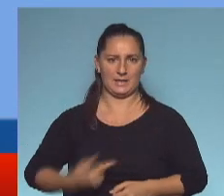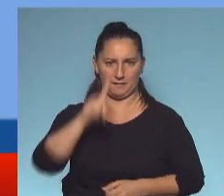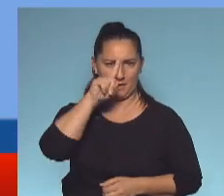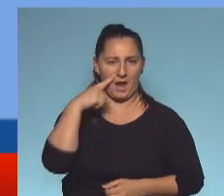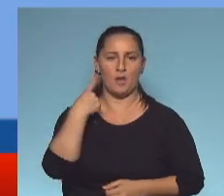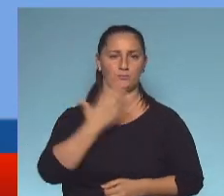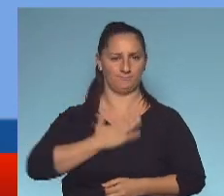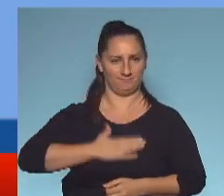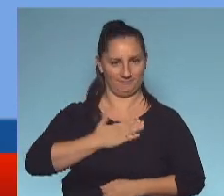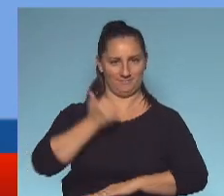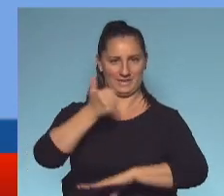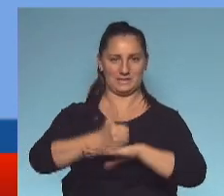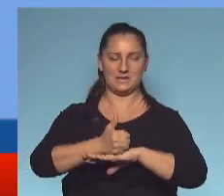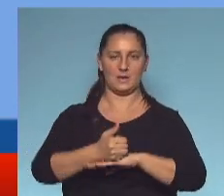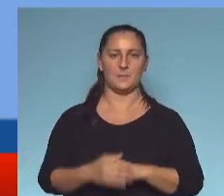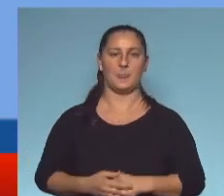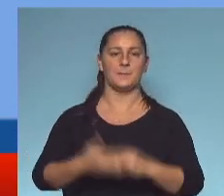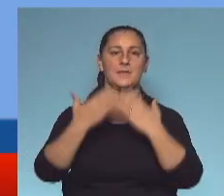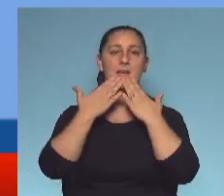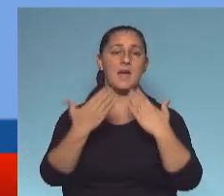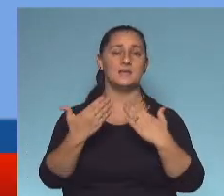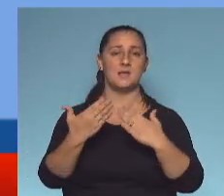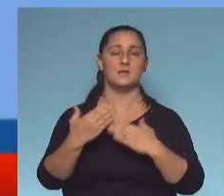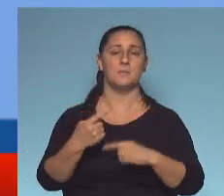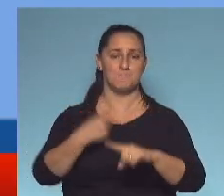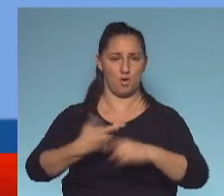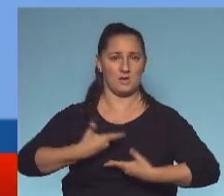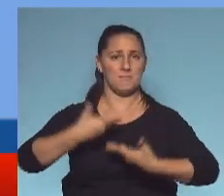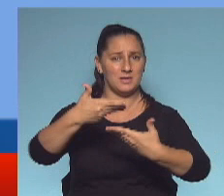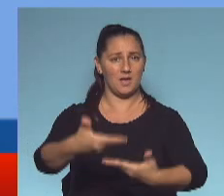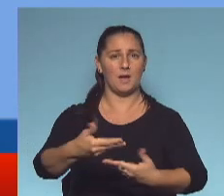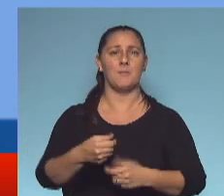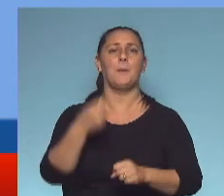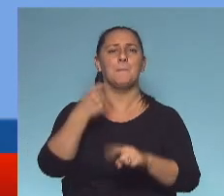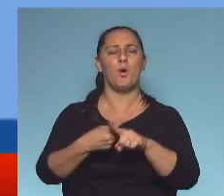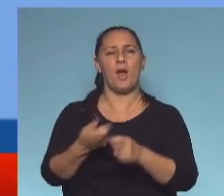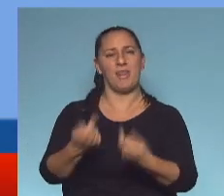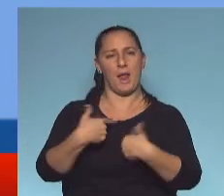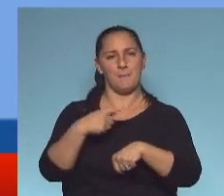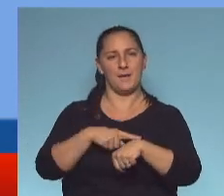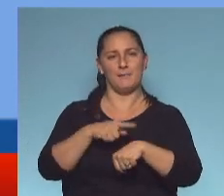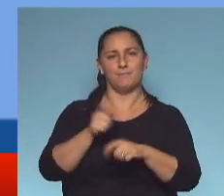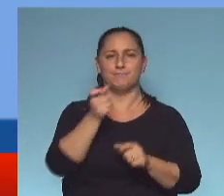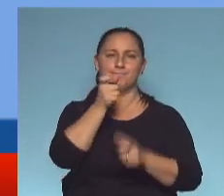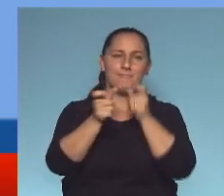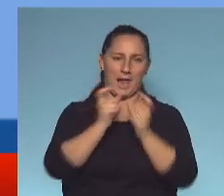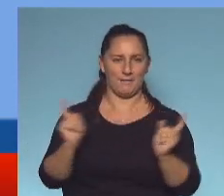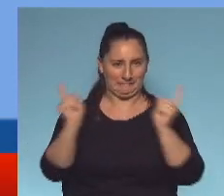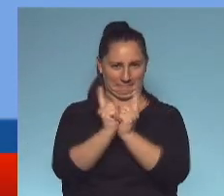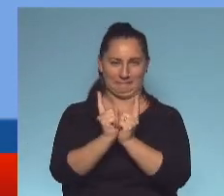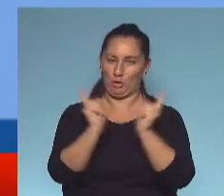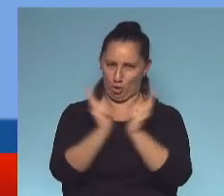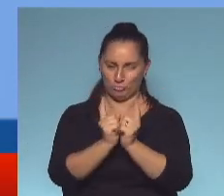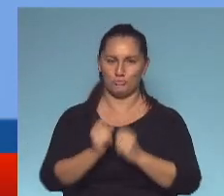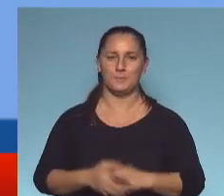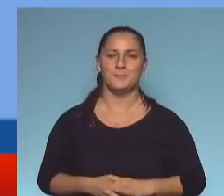un gusto estar con ustedes. Gracias por la invitación y por permitirme unas breves palabras. Espero ser lo más breve